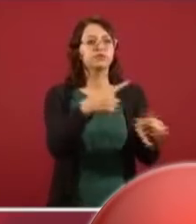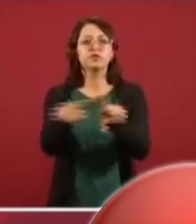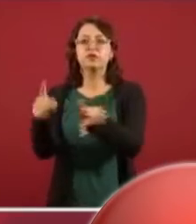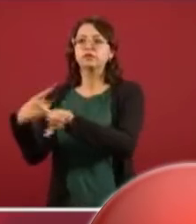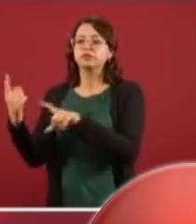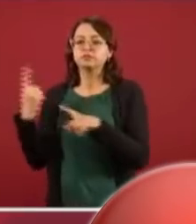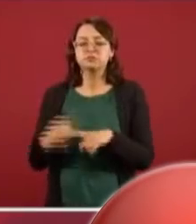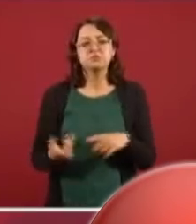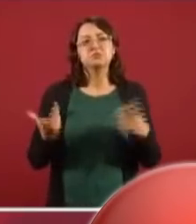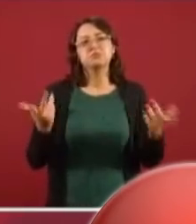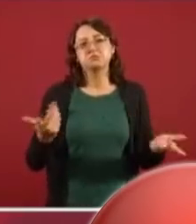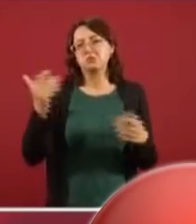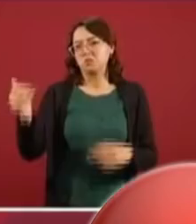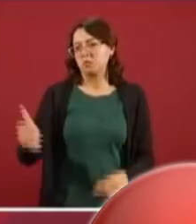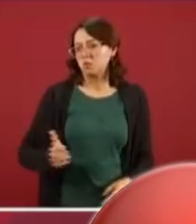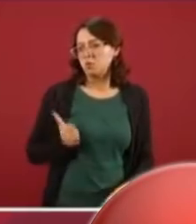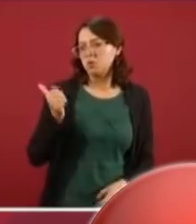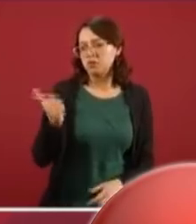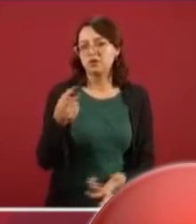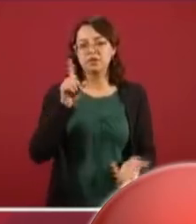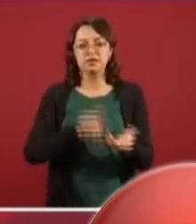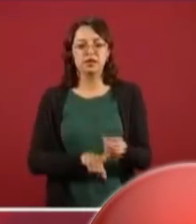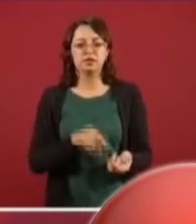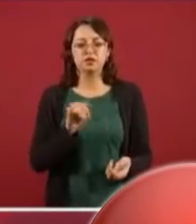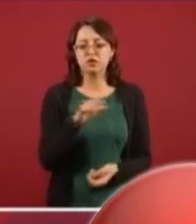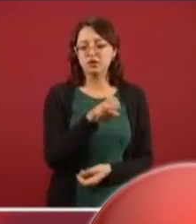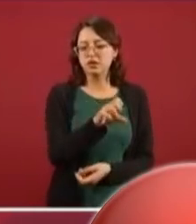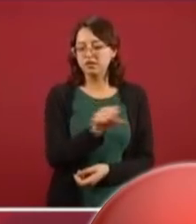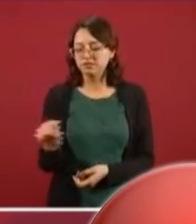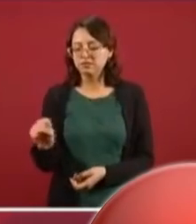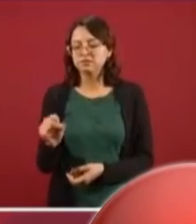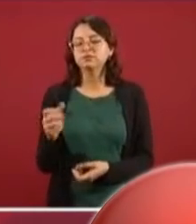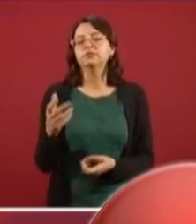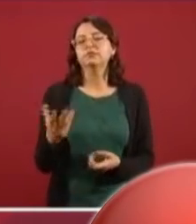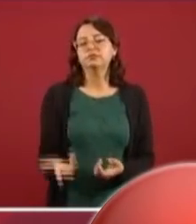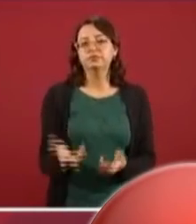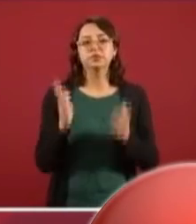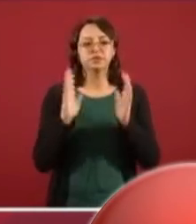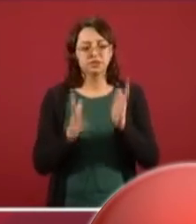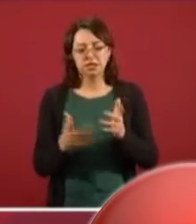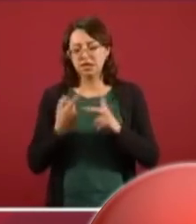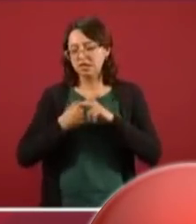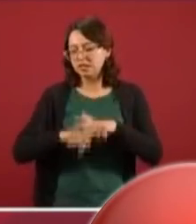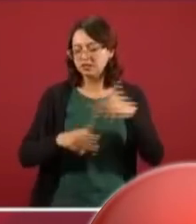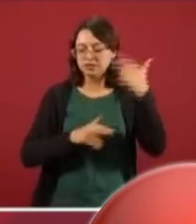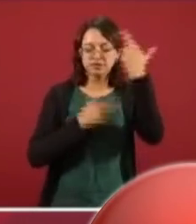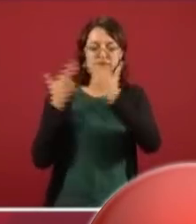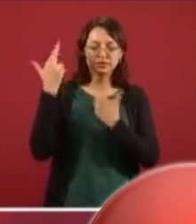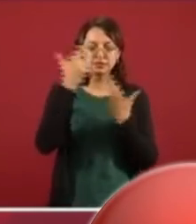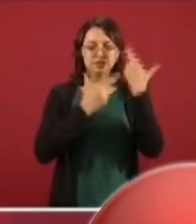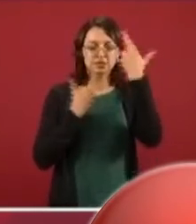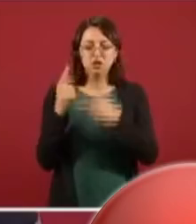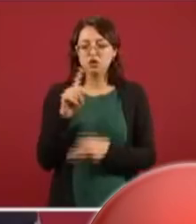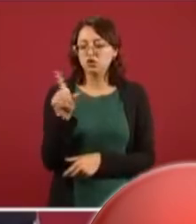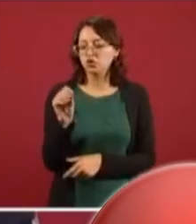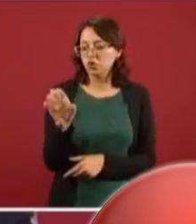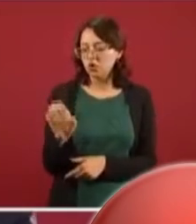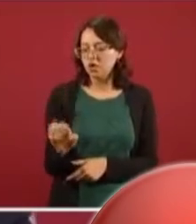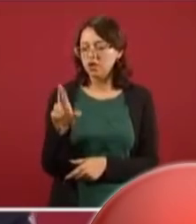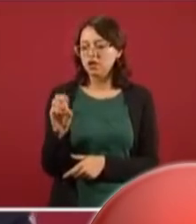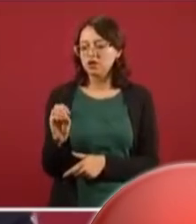no en el Seguro Social? Y esto ya lo está analizando, Zoé